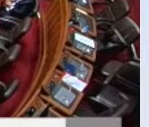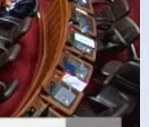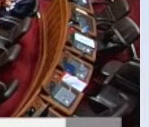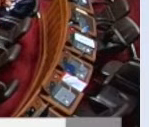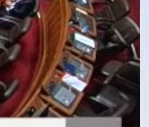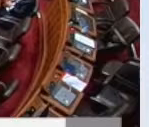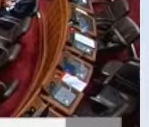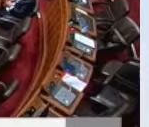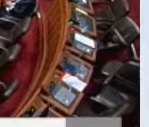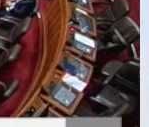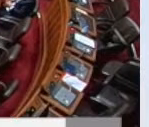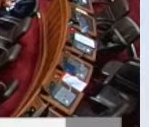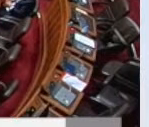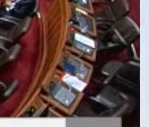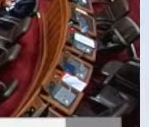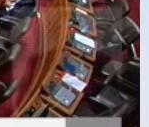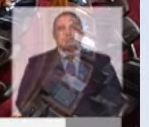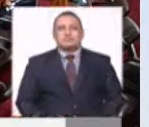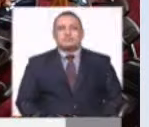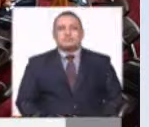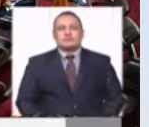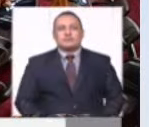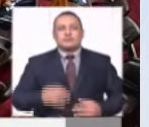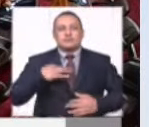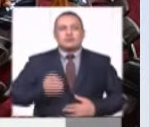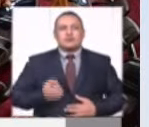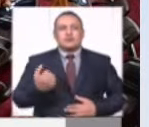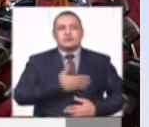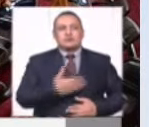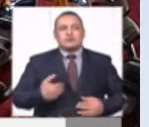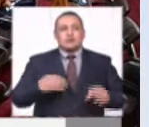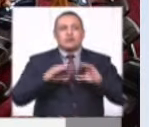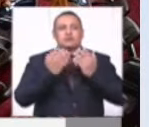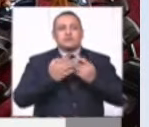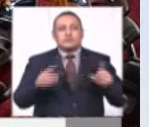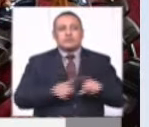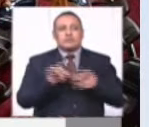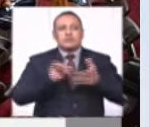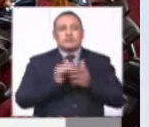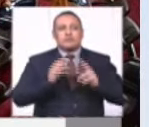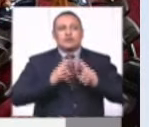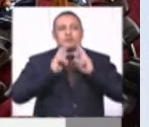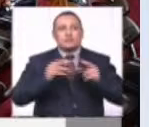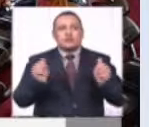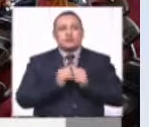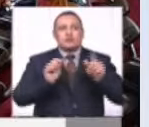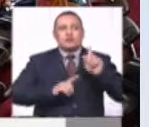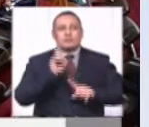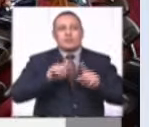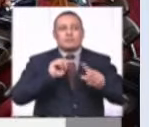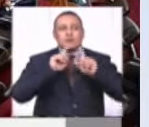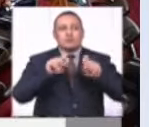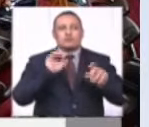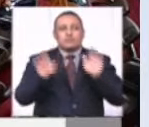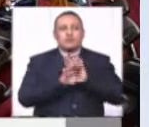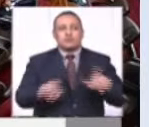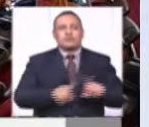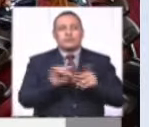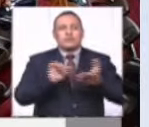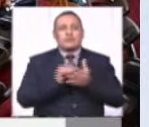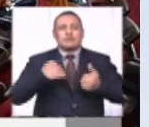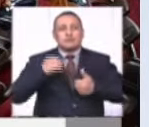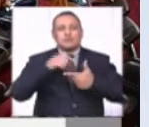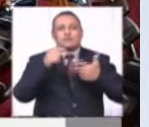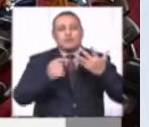Muy buenas tardes, señor presidente, y a todos los estimados congresistas. Voy a responder algunas preguntas rápidamente porque tengo